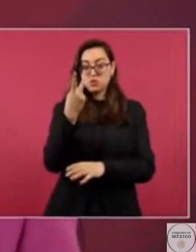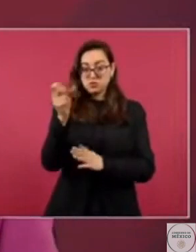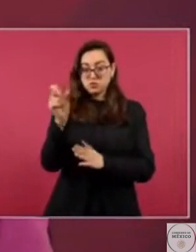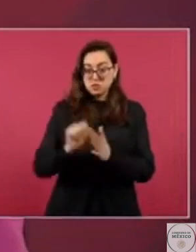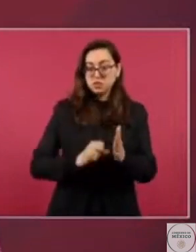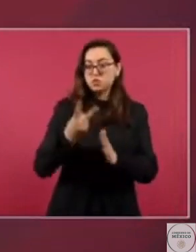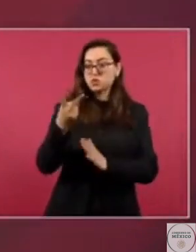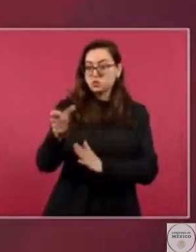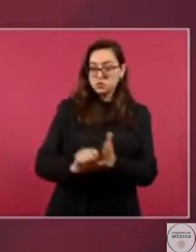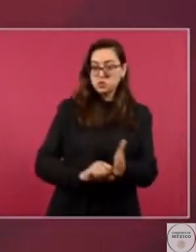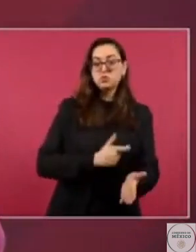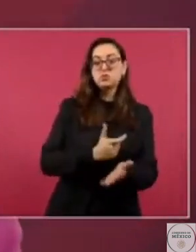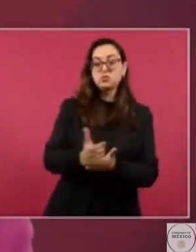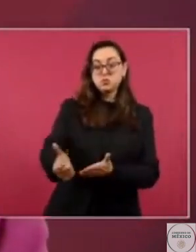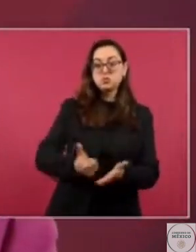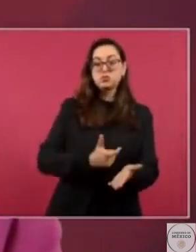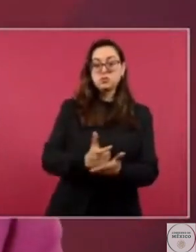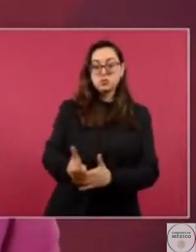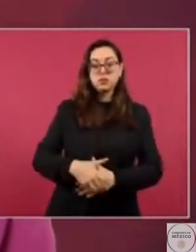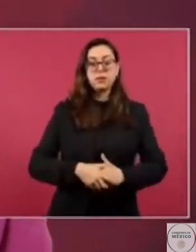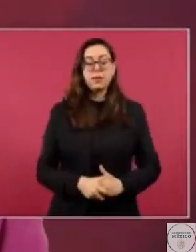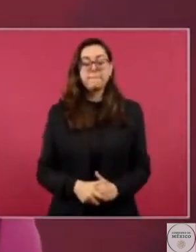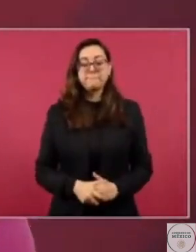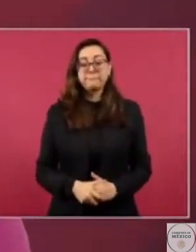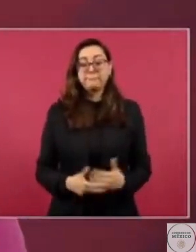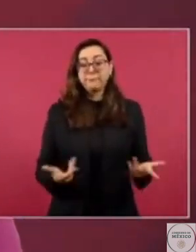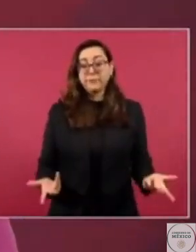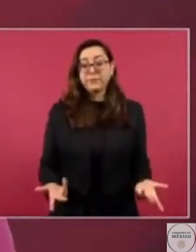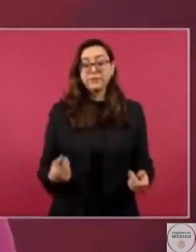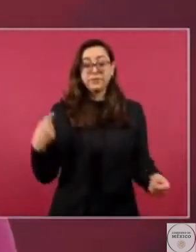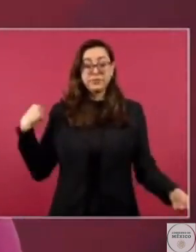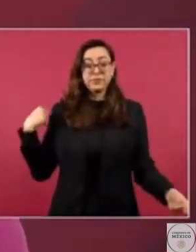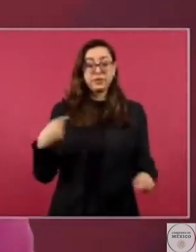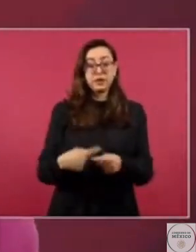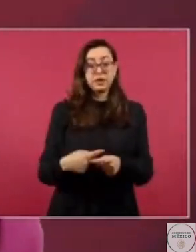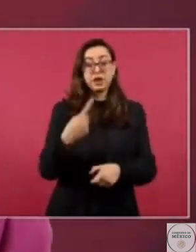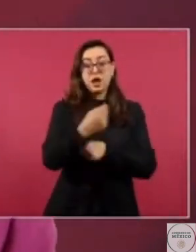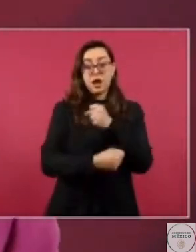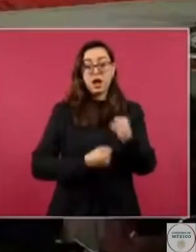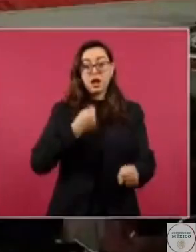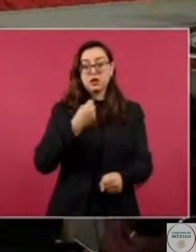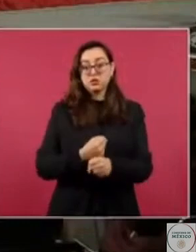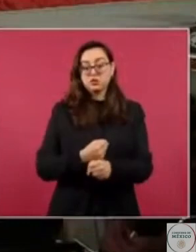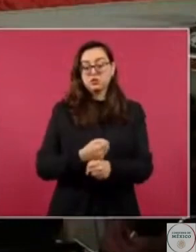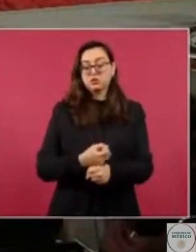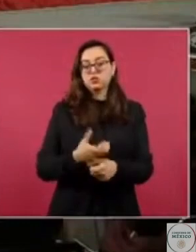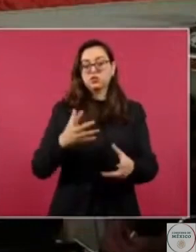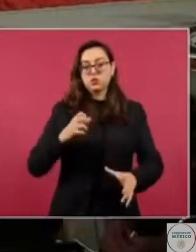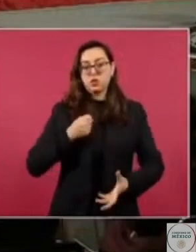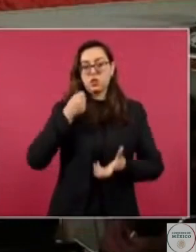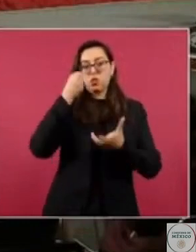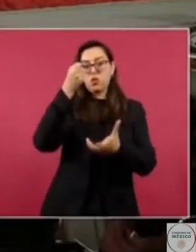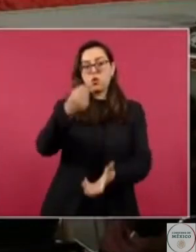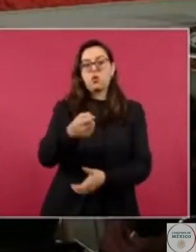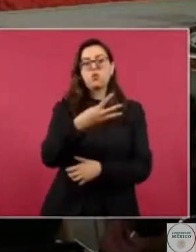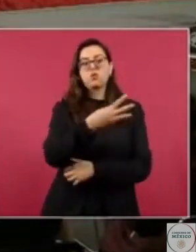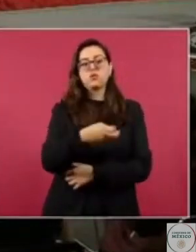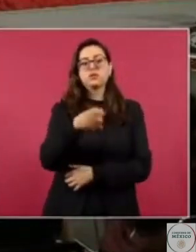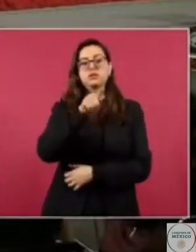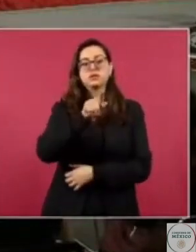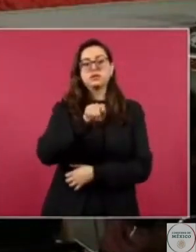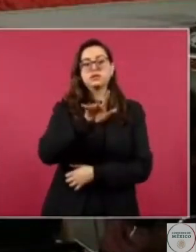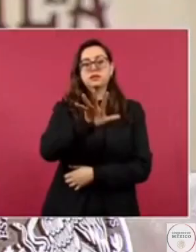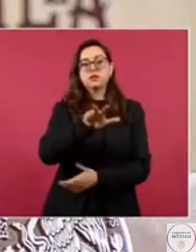La inversión social anual que se ha hecho a lo largo de la administración asciende a 975